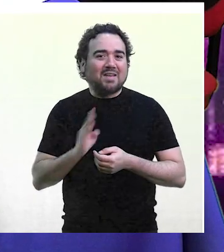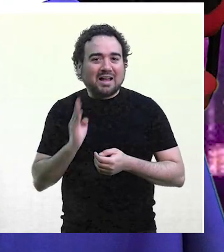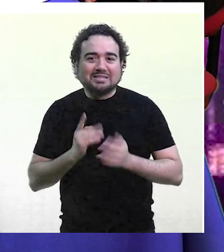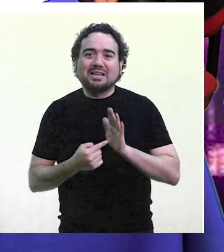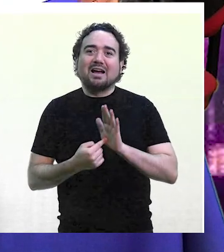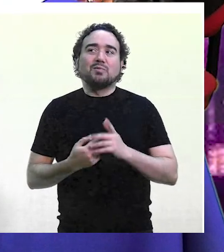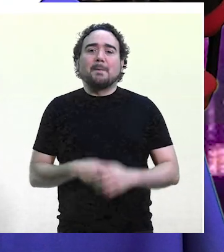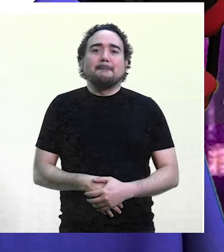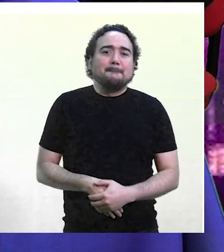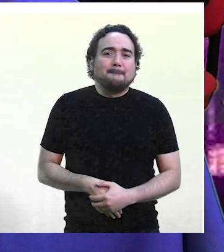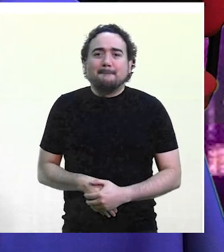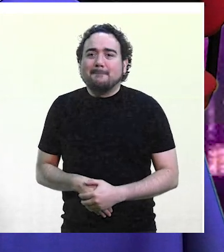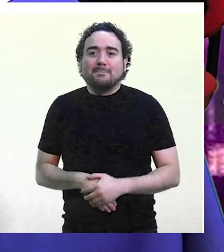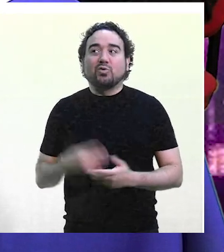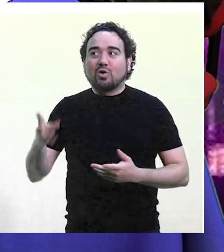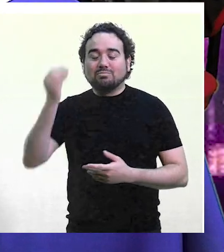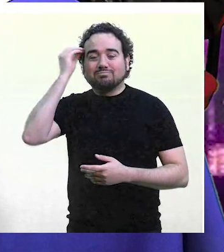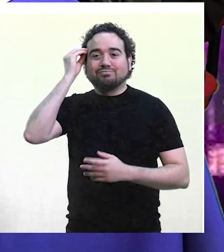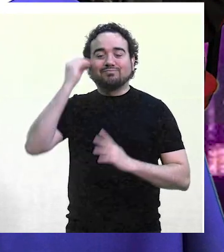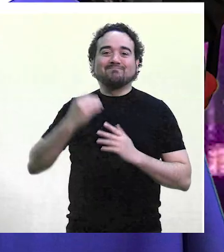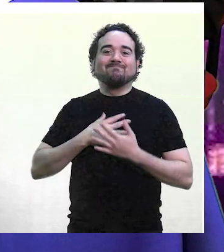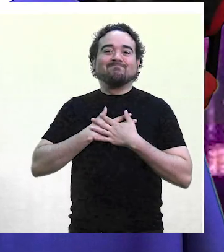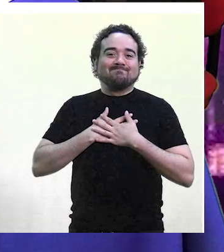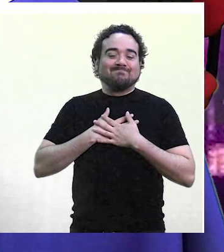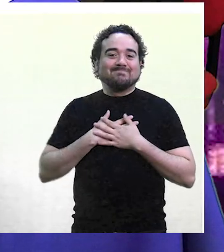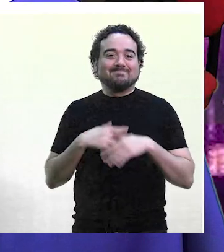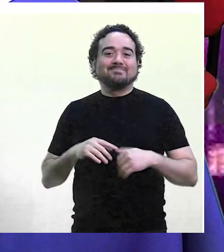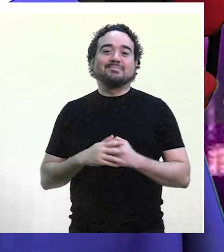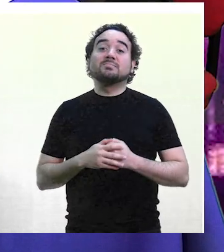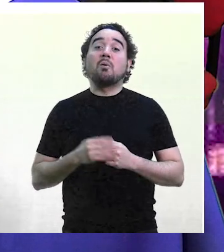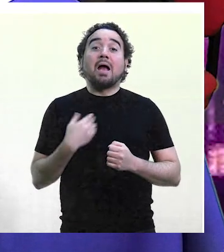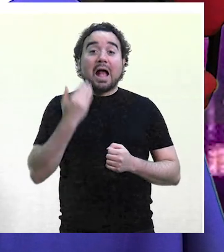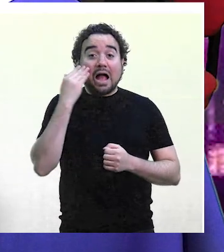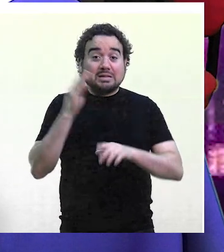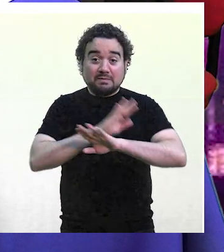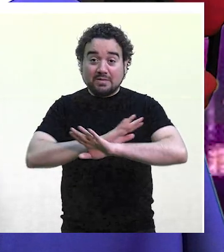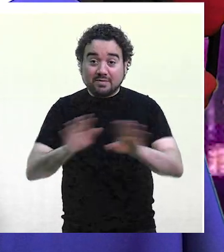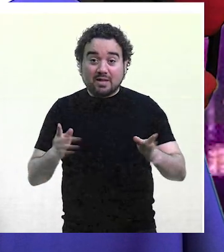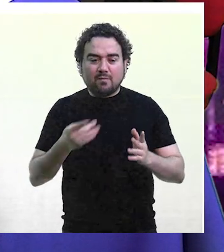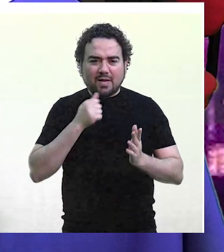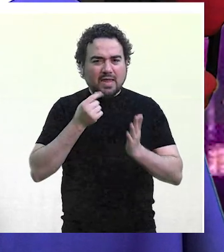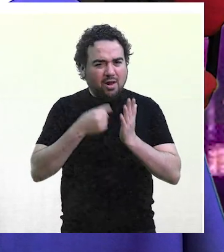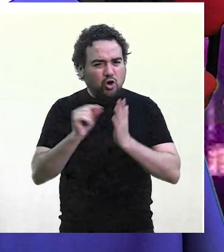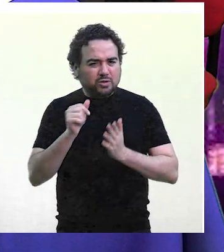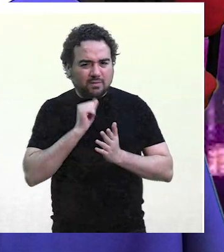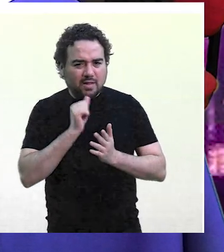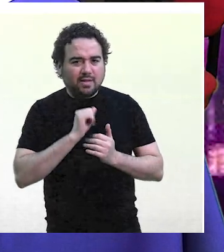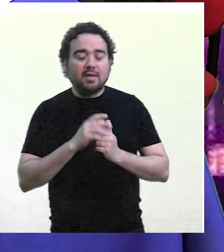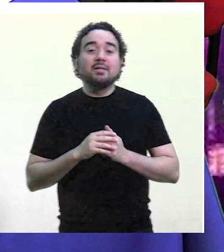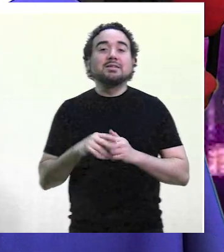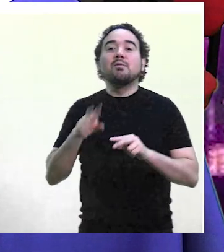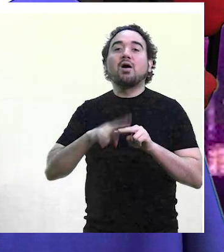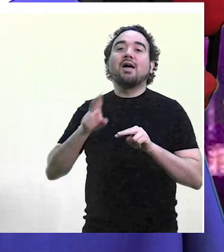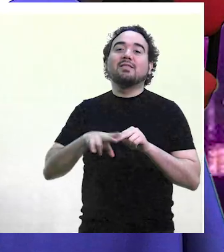porque son necesidades básicas, entonces Sí. es algo que a uno le queda. Ahora queremos pasar la parte ya para ir terminando, Sí. ya no nos queda